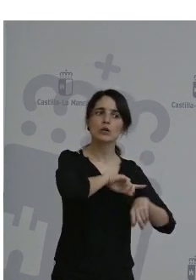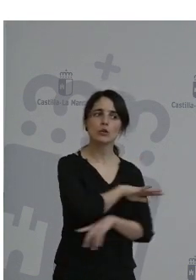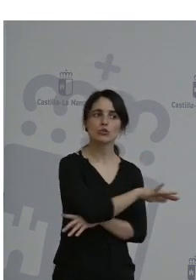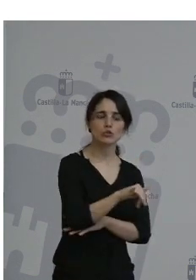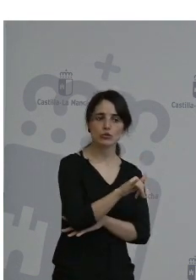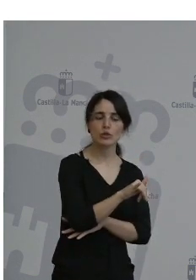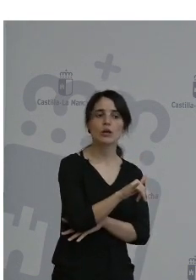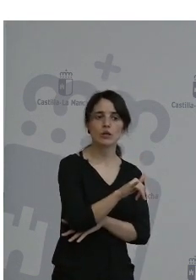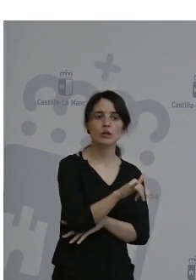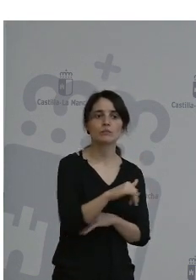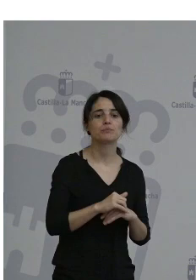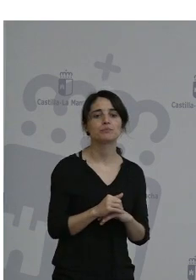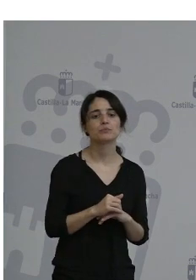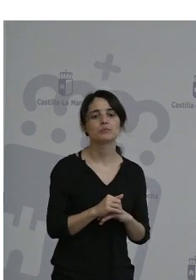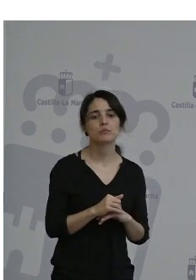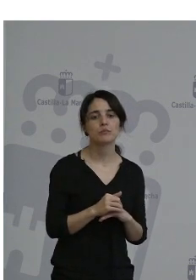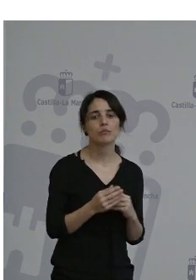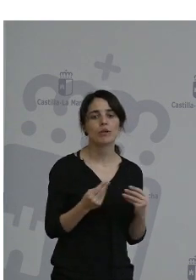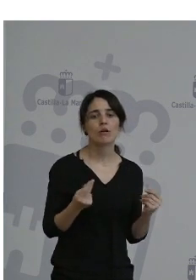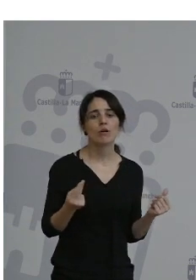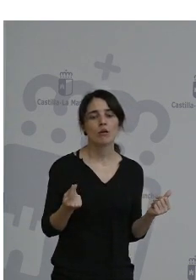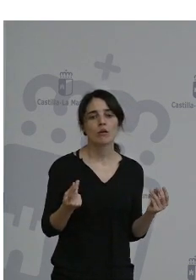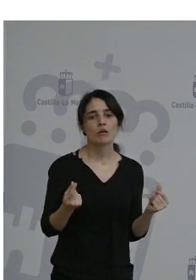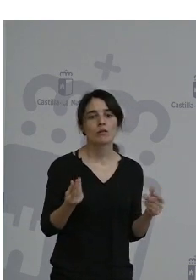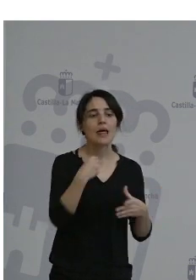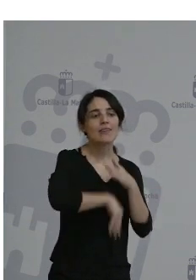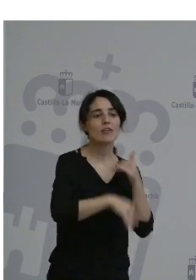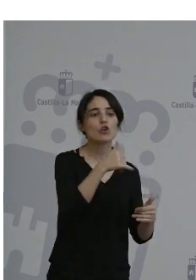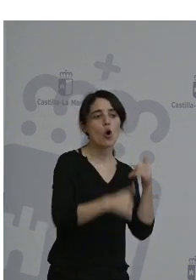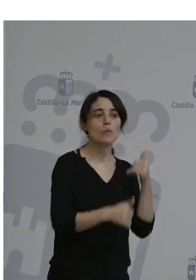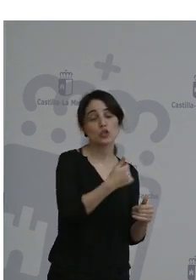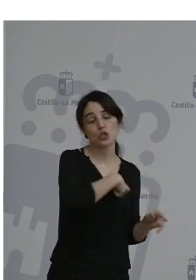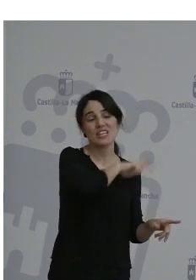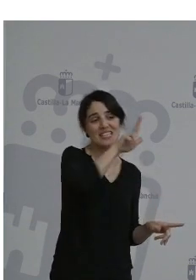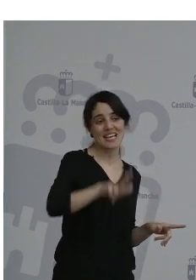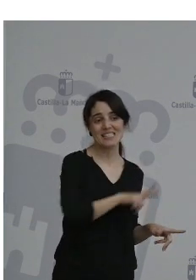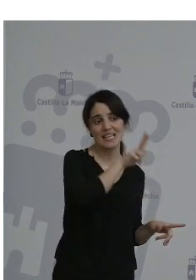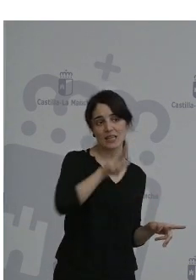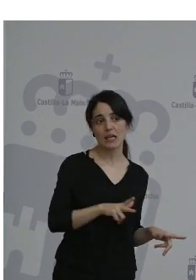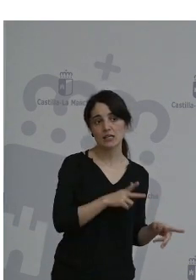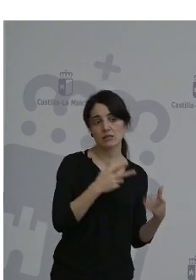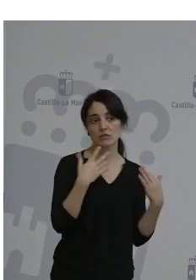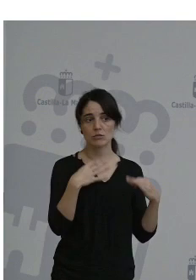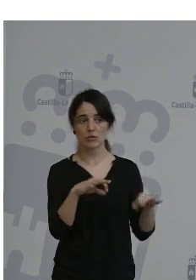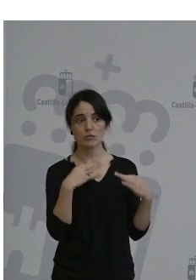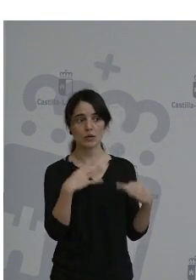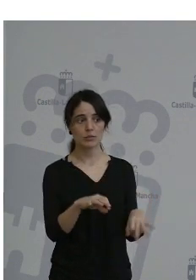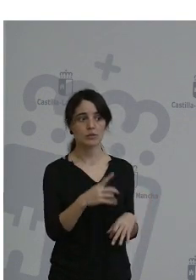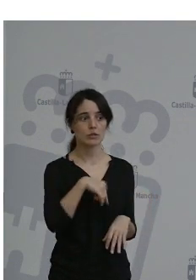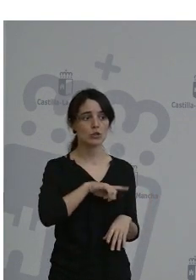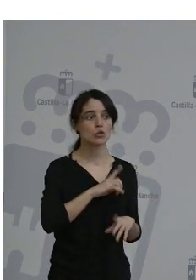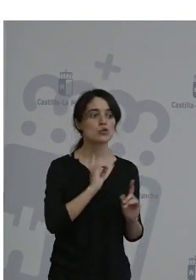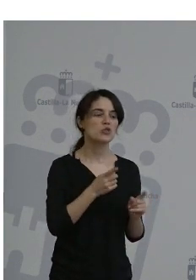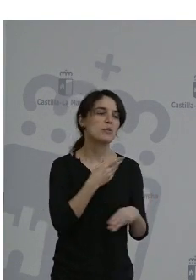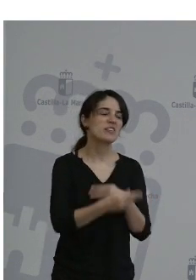sobre todo en las oposiciones estatales, que normalmente solamente estamos haciendo ayudante de